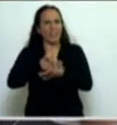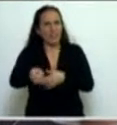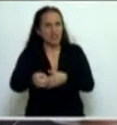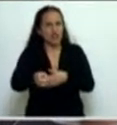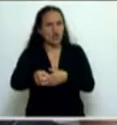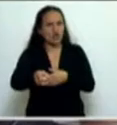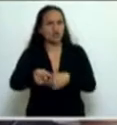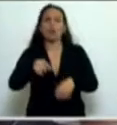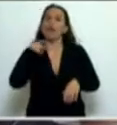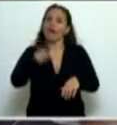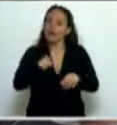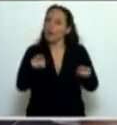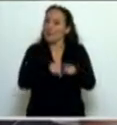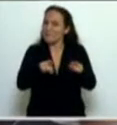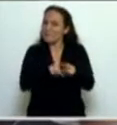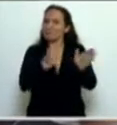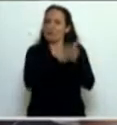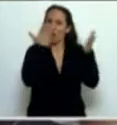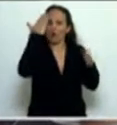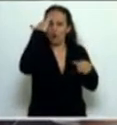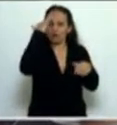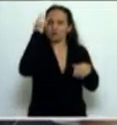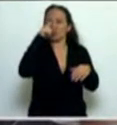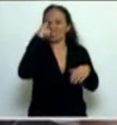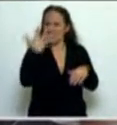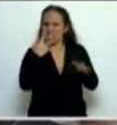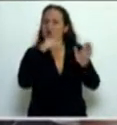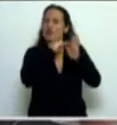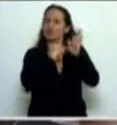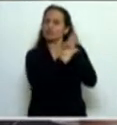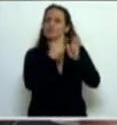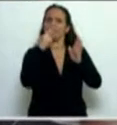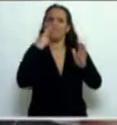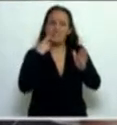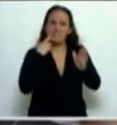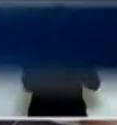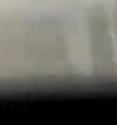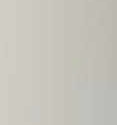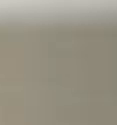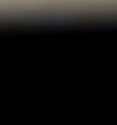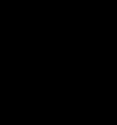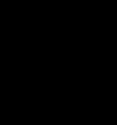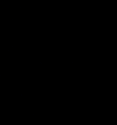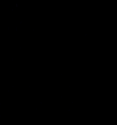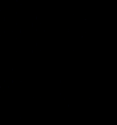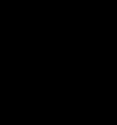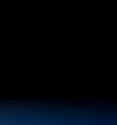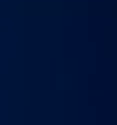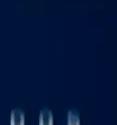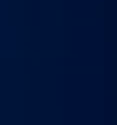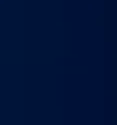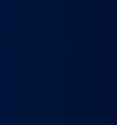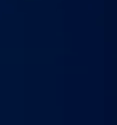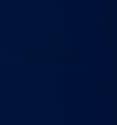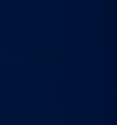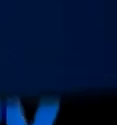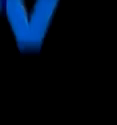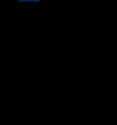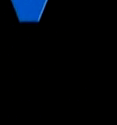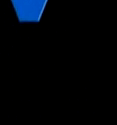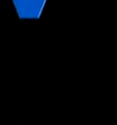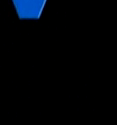las acciones que integran el patrimonio estatal, pues la derogación o toda modificación de esta norma que implique una mayor restricción de los